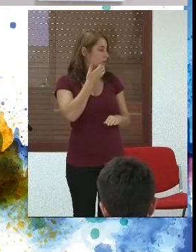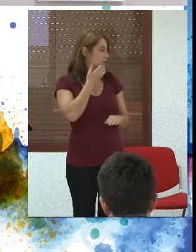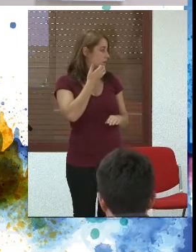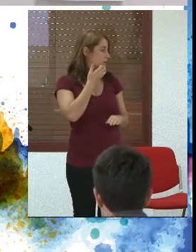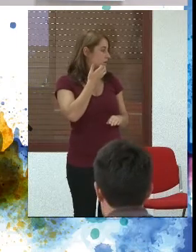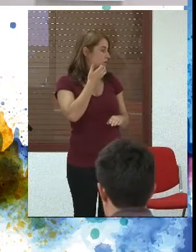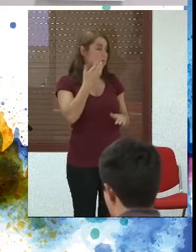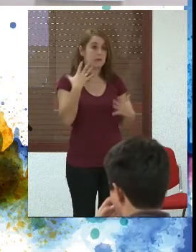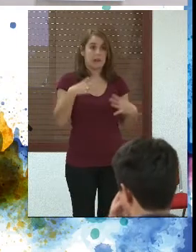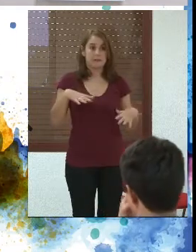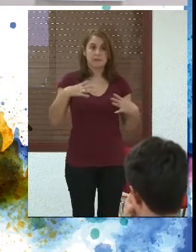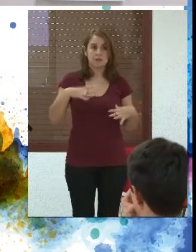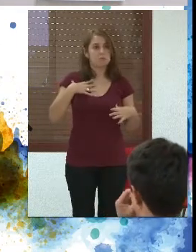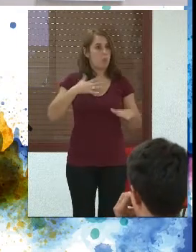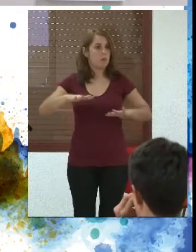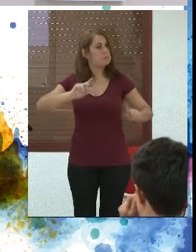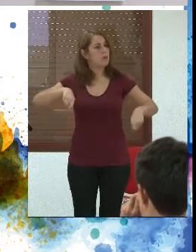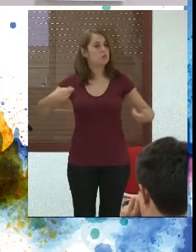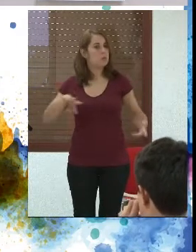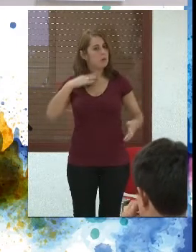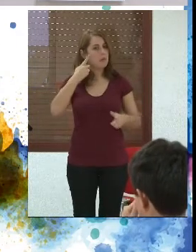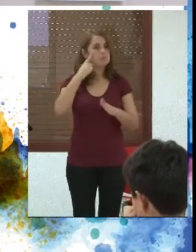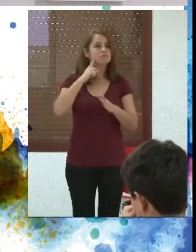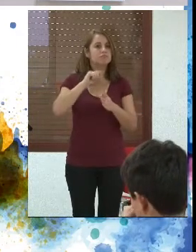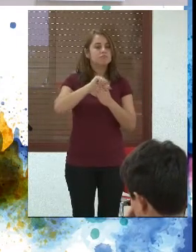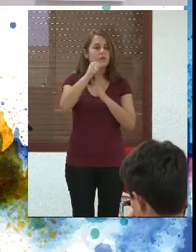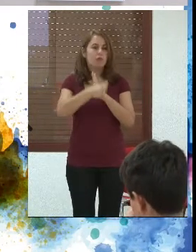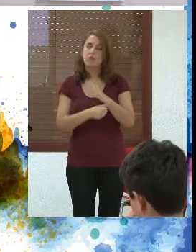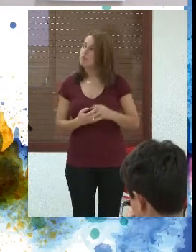movimientos bastante naturales y es muy configurable.